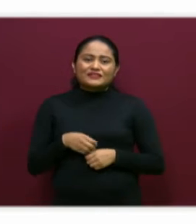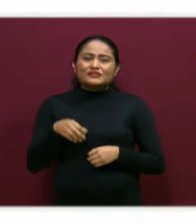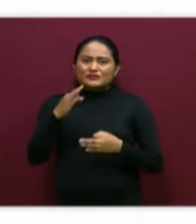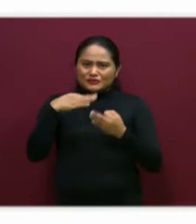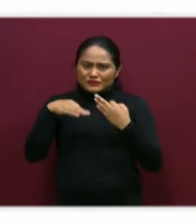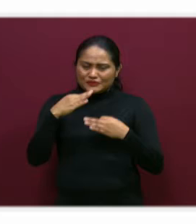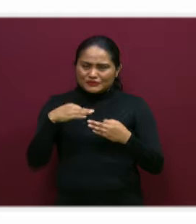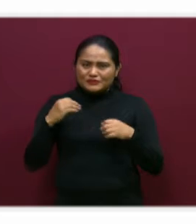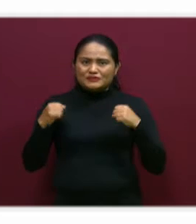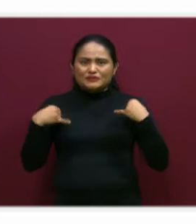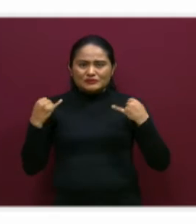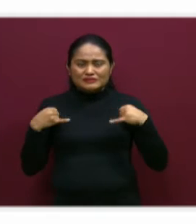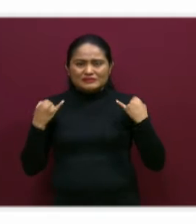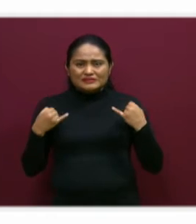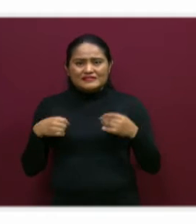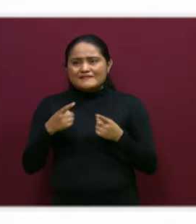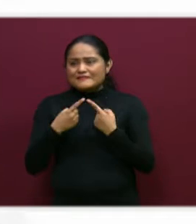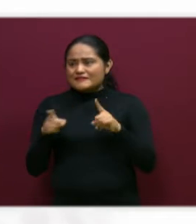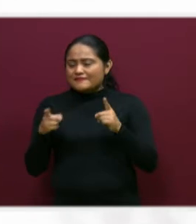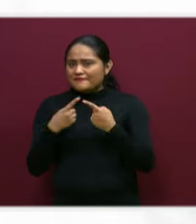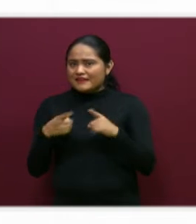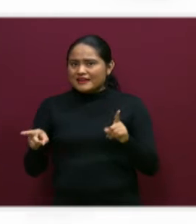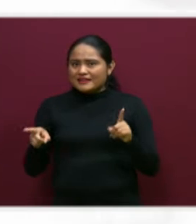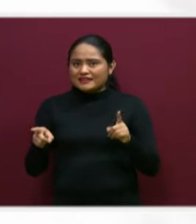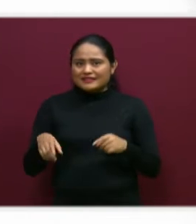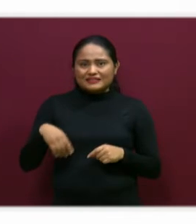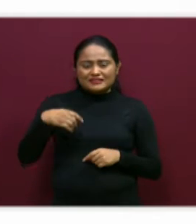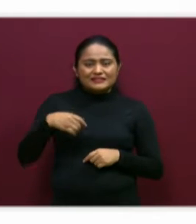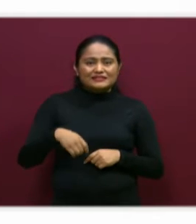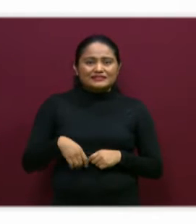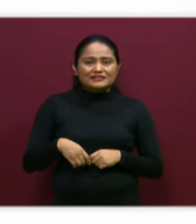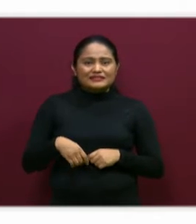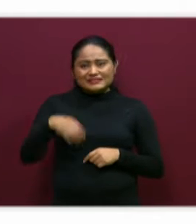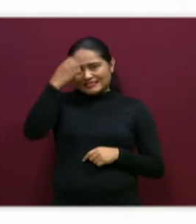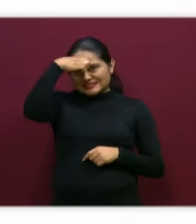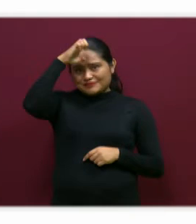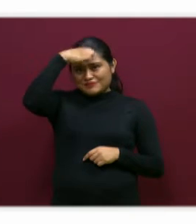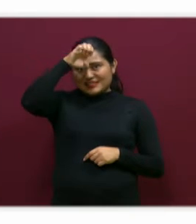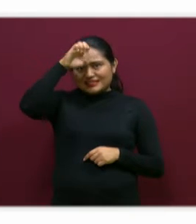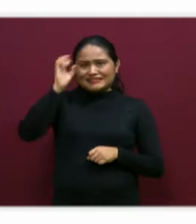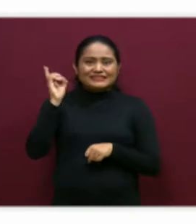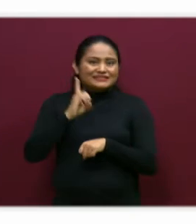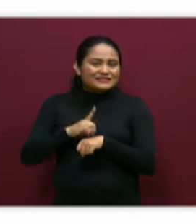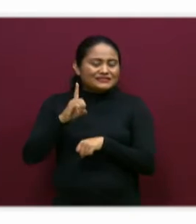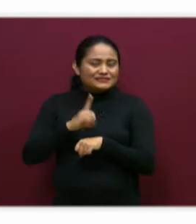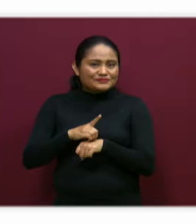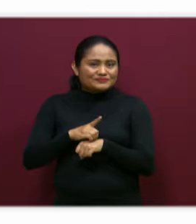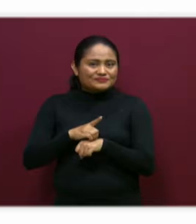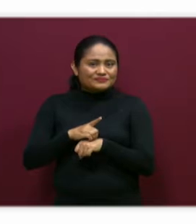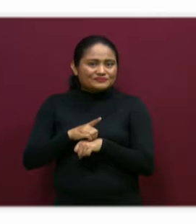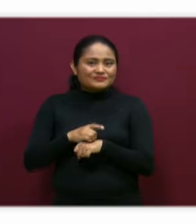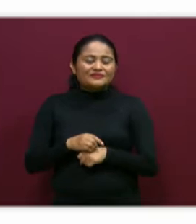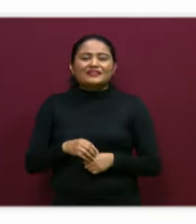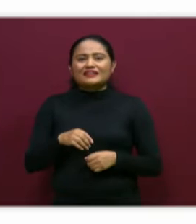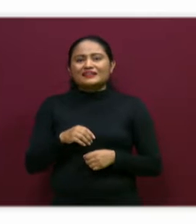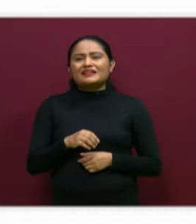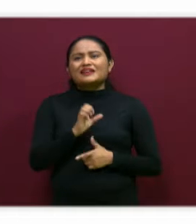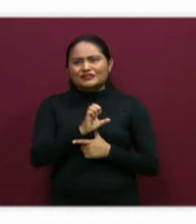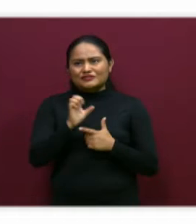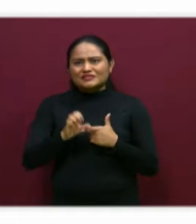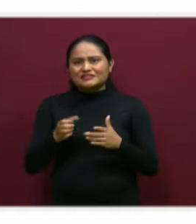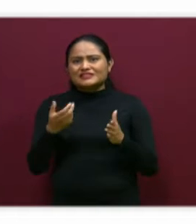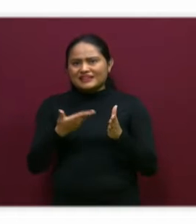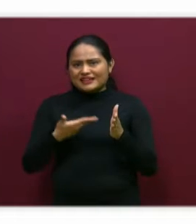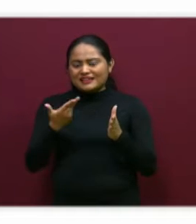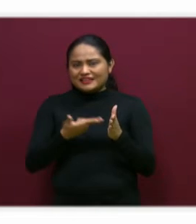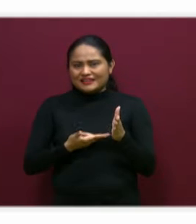en su experiencia del día a día en su convivencia con todos este taller está dirigido para que todas esas experiencias todas estas vivencias maestro